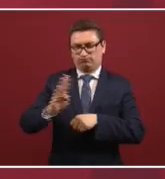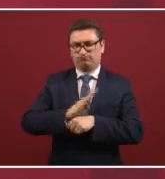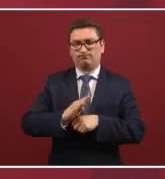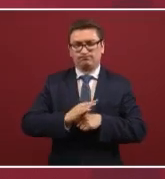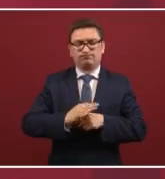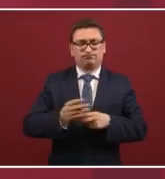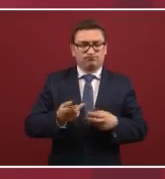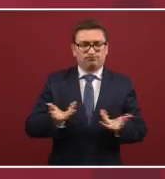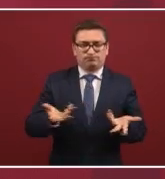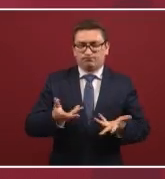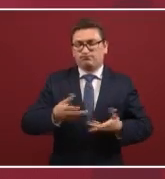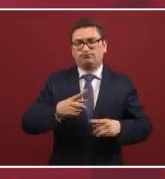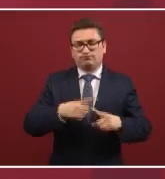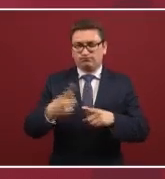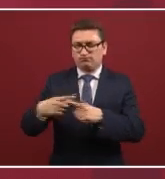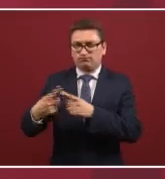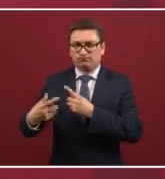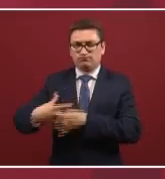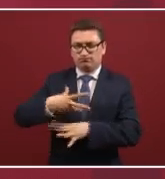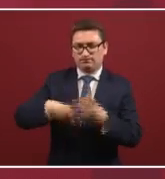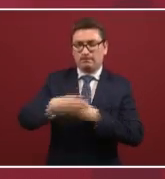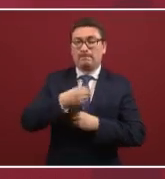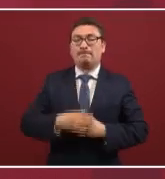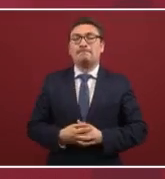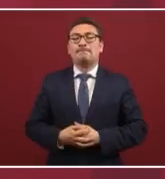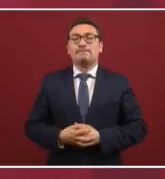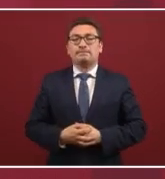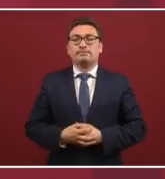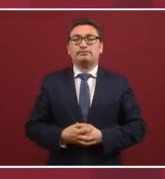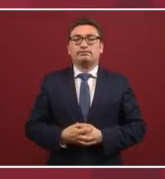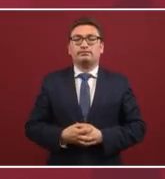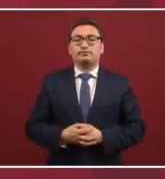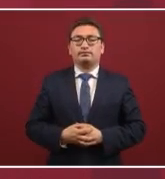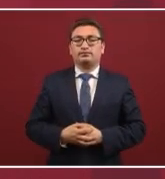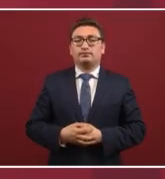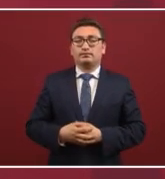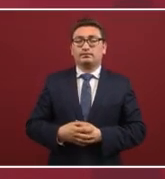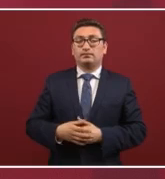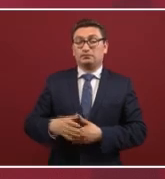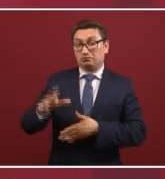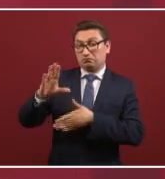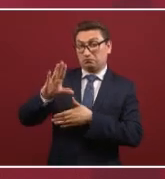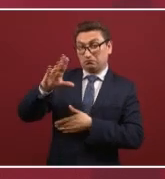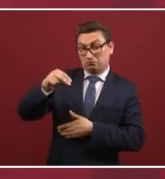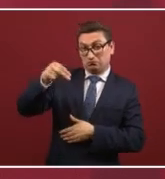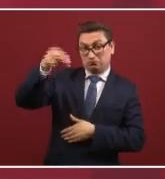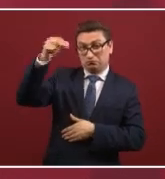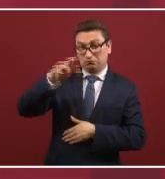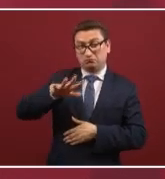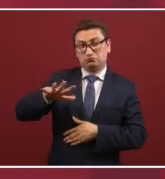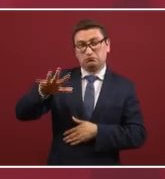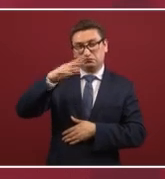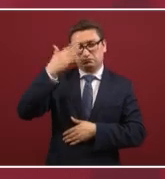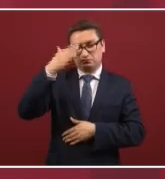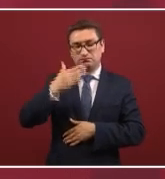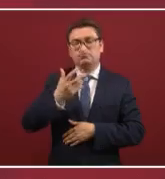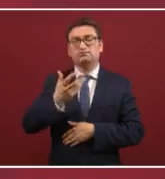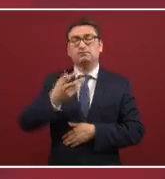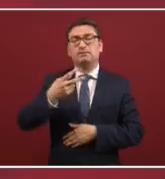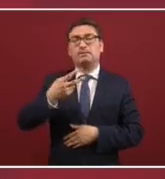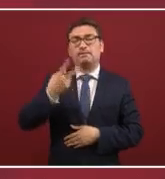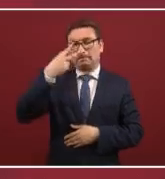Los flujos comerciales en América del Norte, los flujos comerciales que se desarrollan entre México,